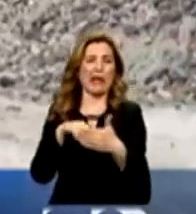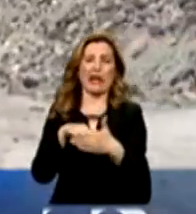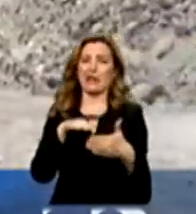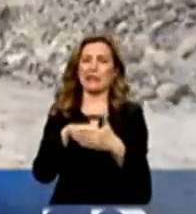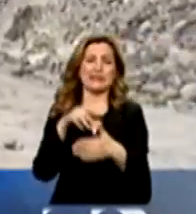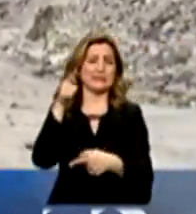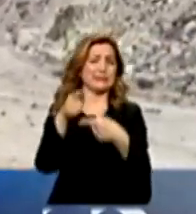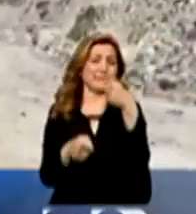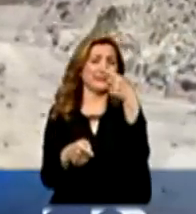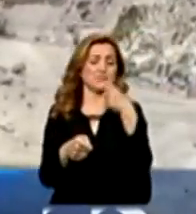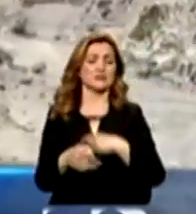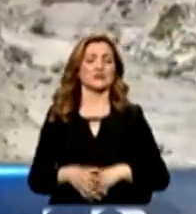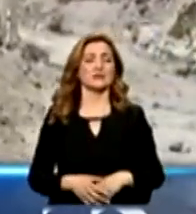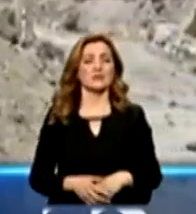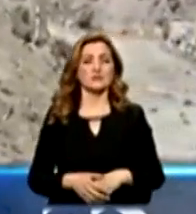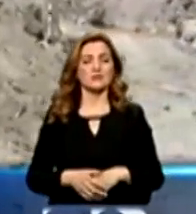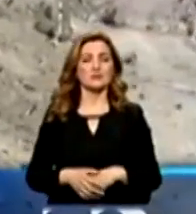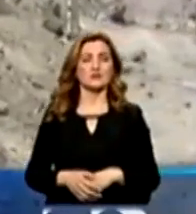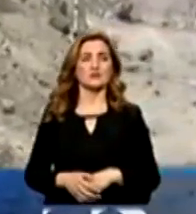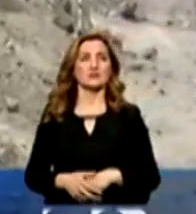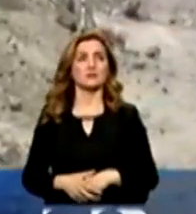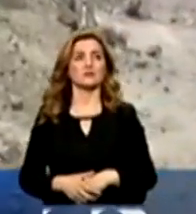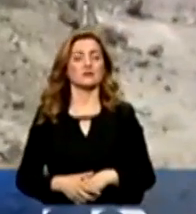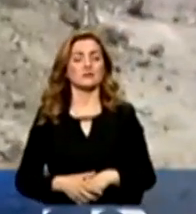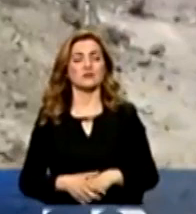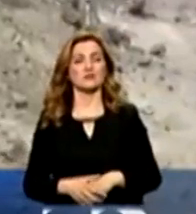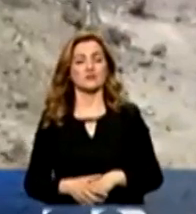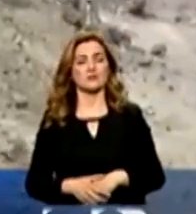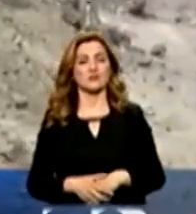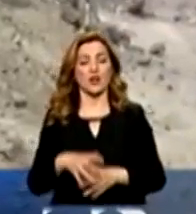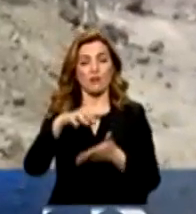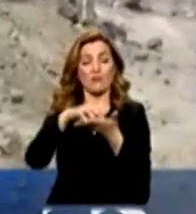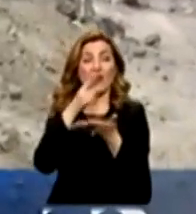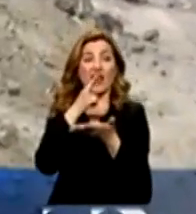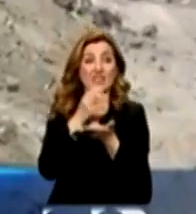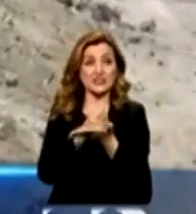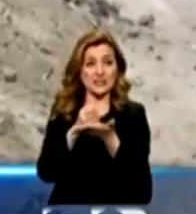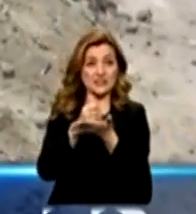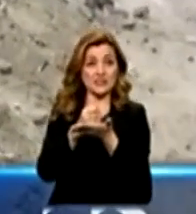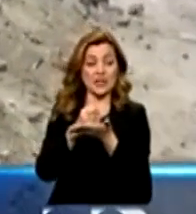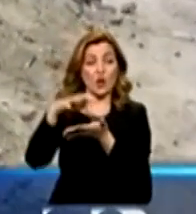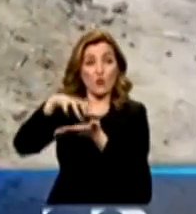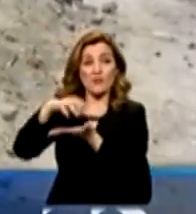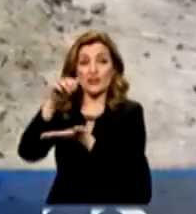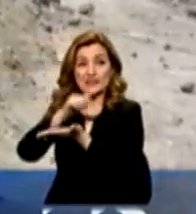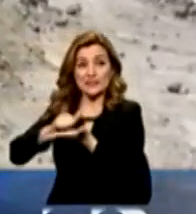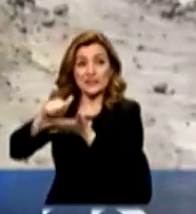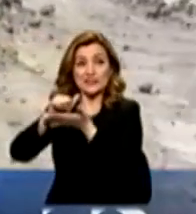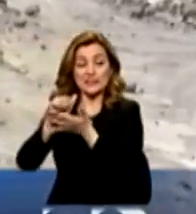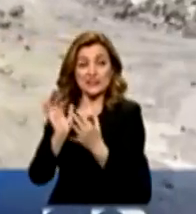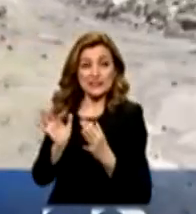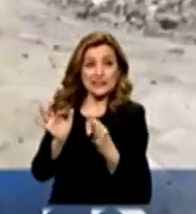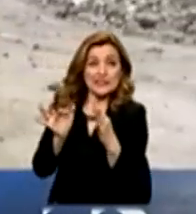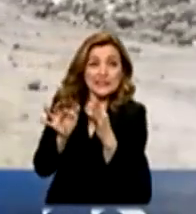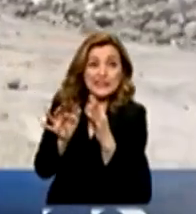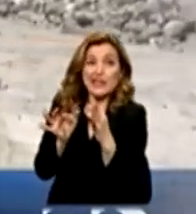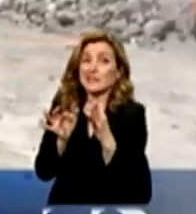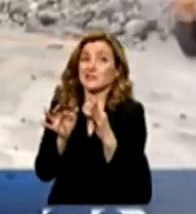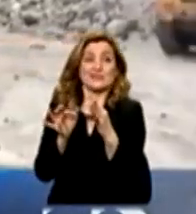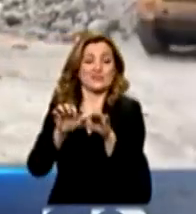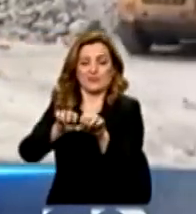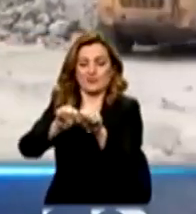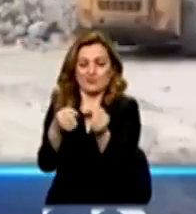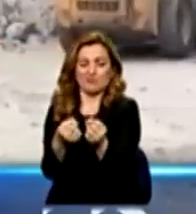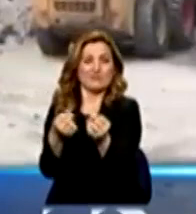estas circunstancias, es decir, la conectividad entre la provincia de El Azuay y la provincia del Oro se ha visto afectada debido